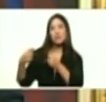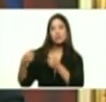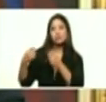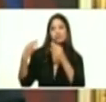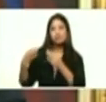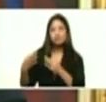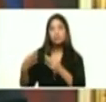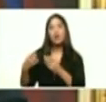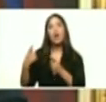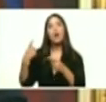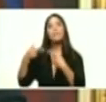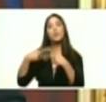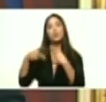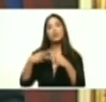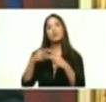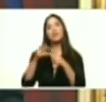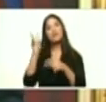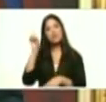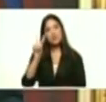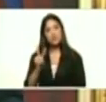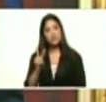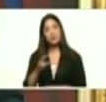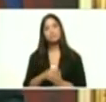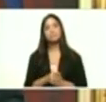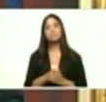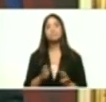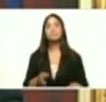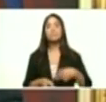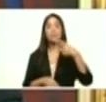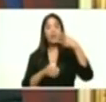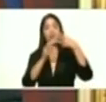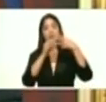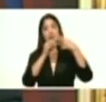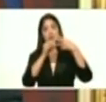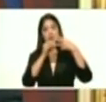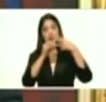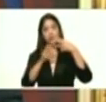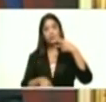viabilidad productiva del país. El tercero de ellos,